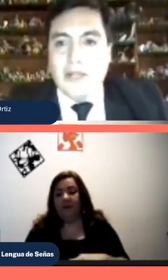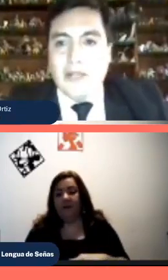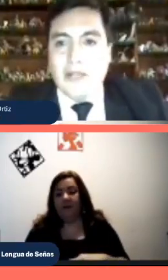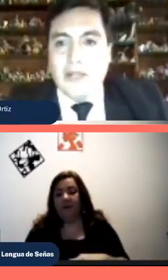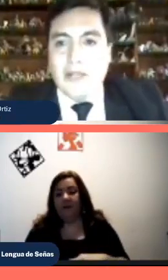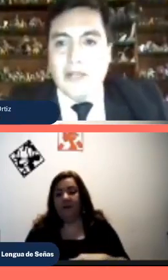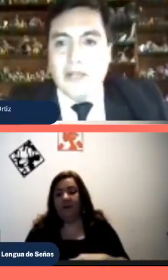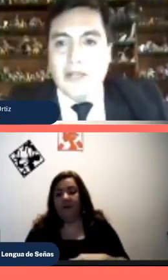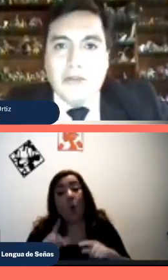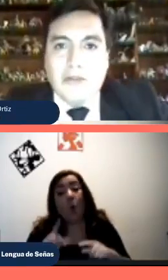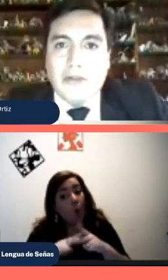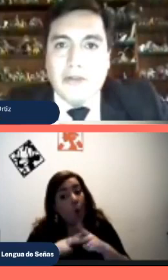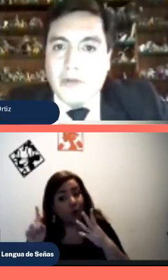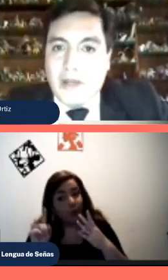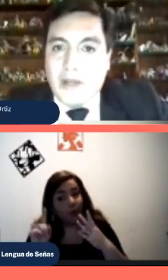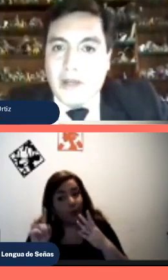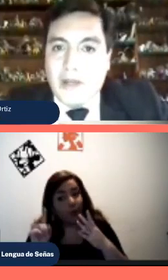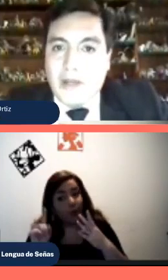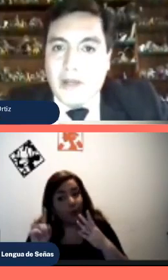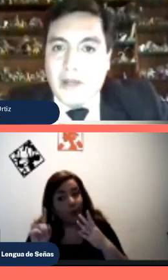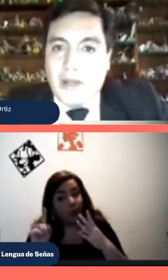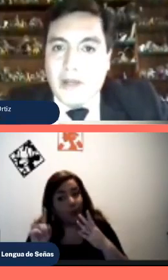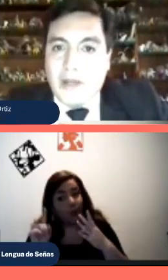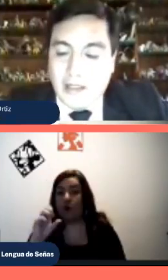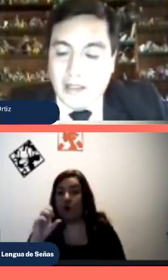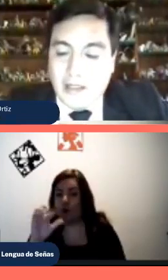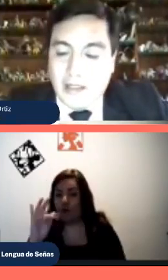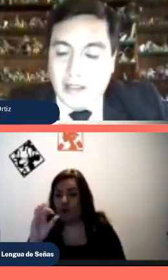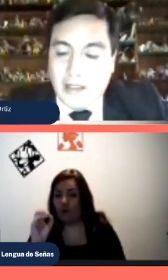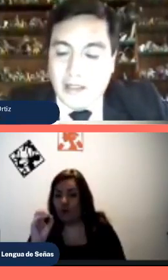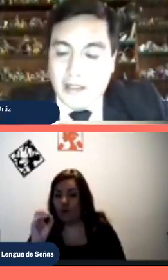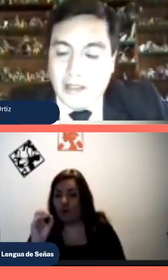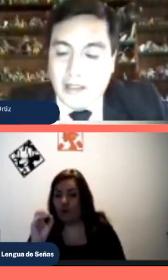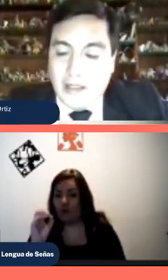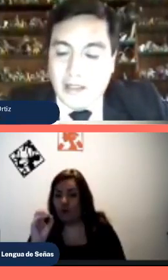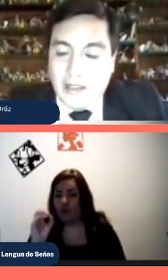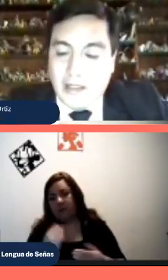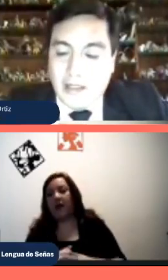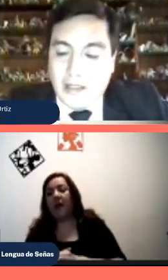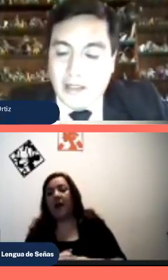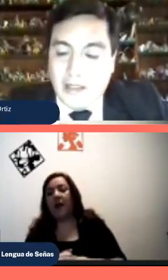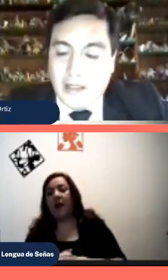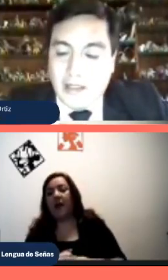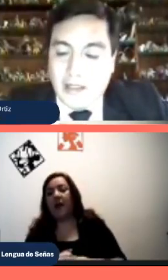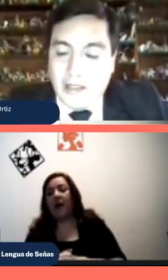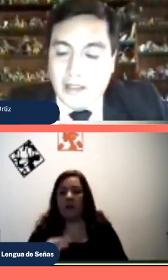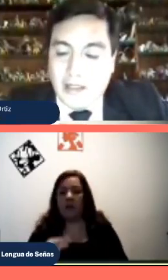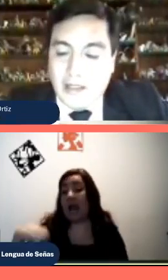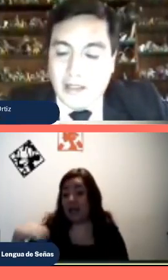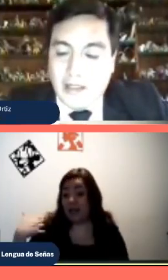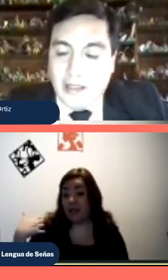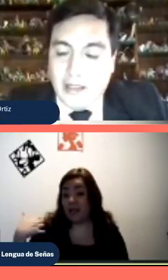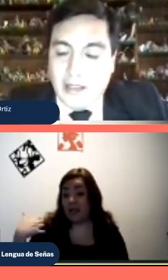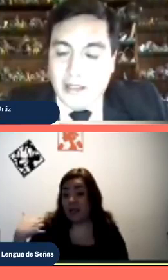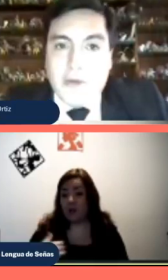Otro caso es don Rodolfo Casamiquela, él fue un paleontólogo argentino de los años 60,